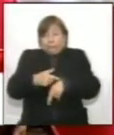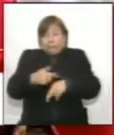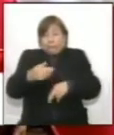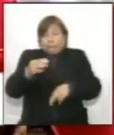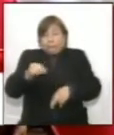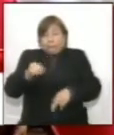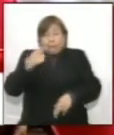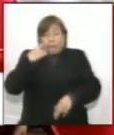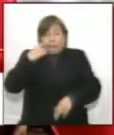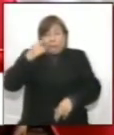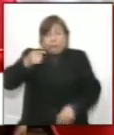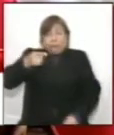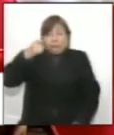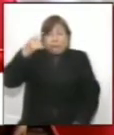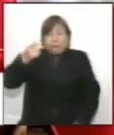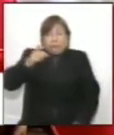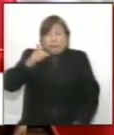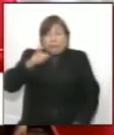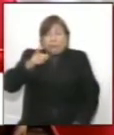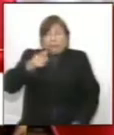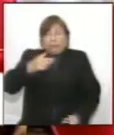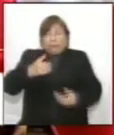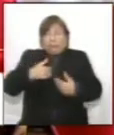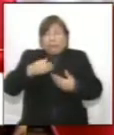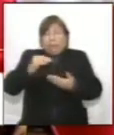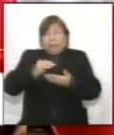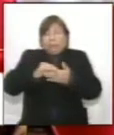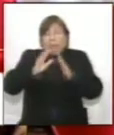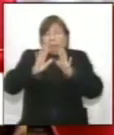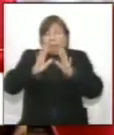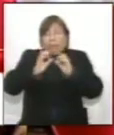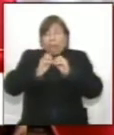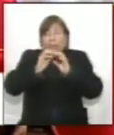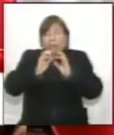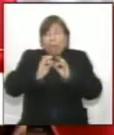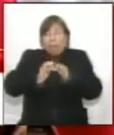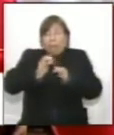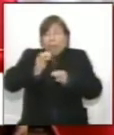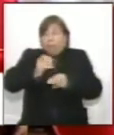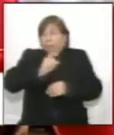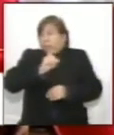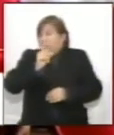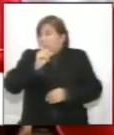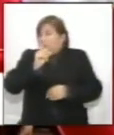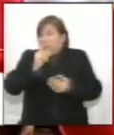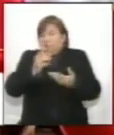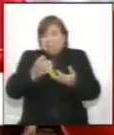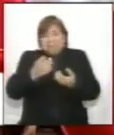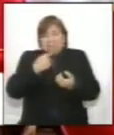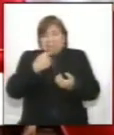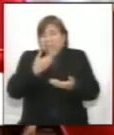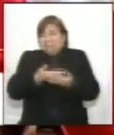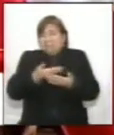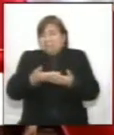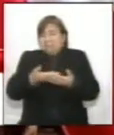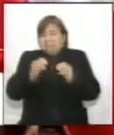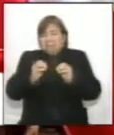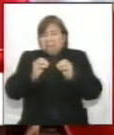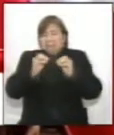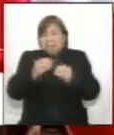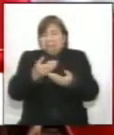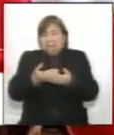miércoles hacia el lunes, él tenía todavía 10 días más que podíamos postergar su presencia. Él no lo consideró así, y consecuentemente los resultados